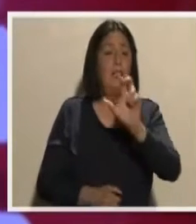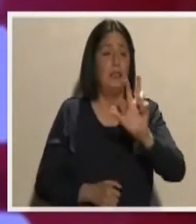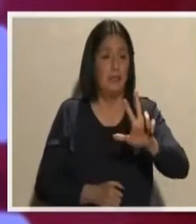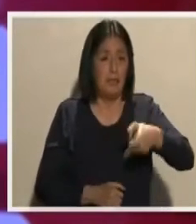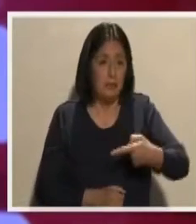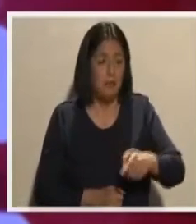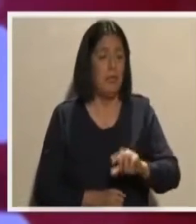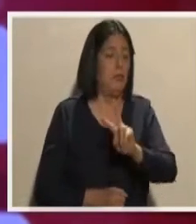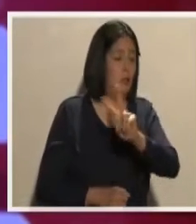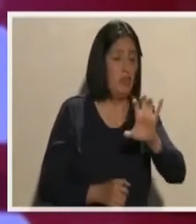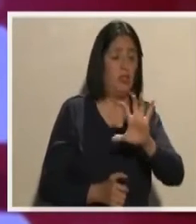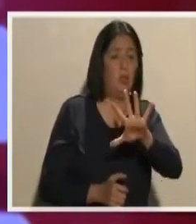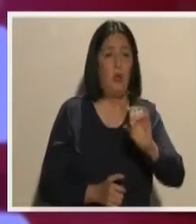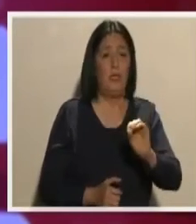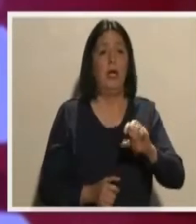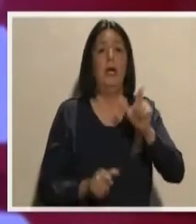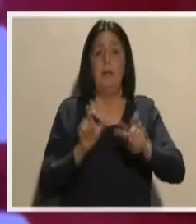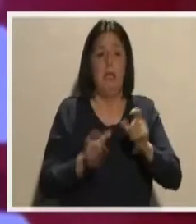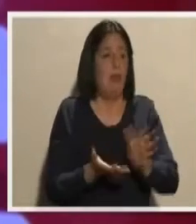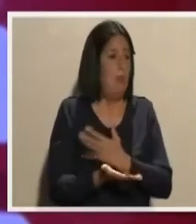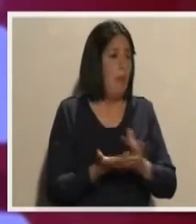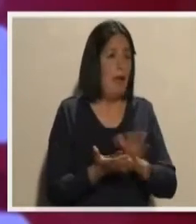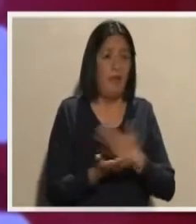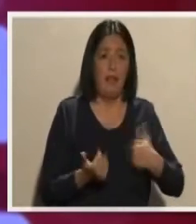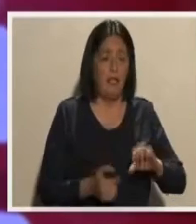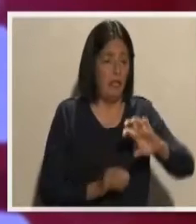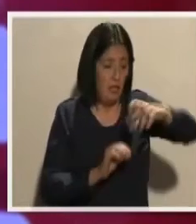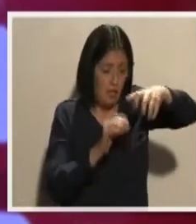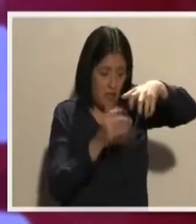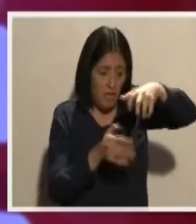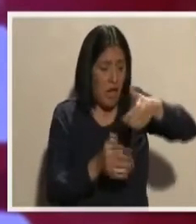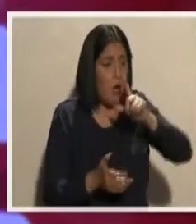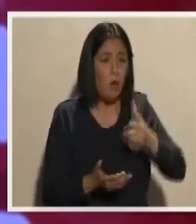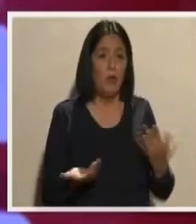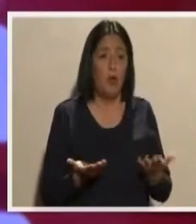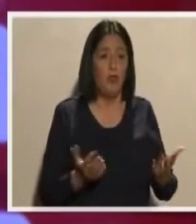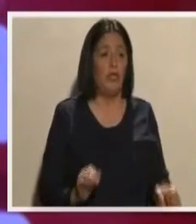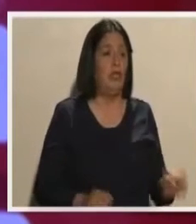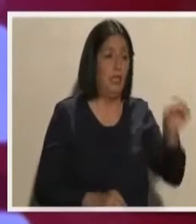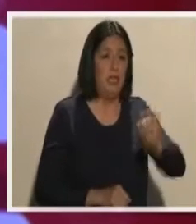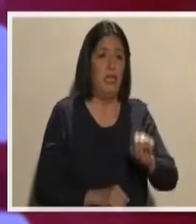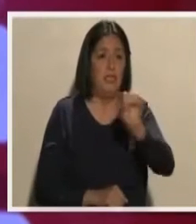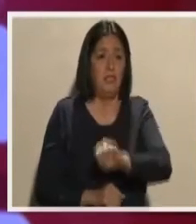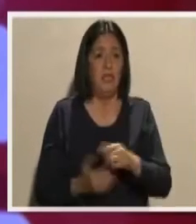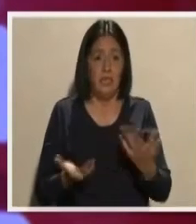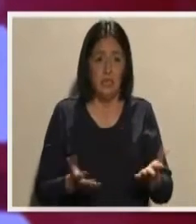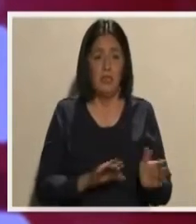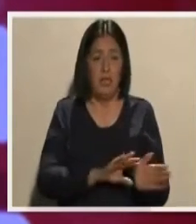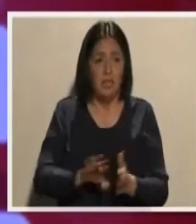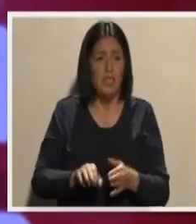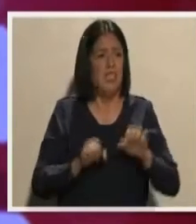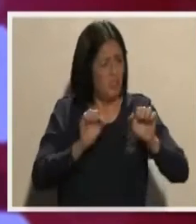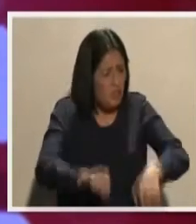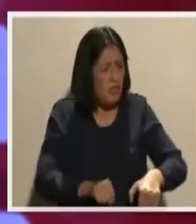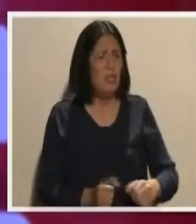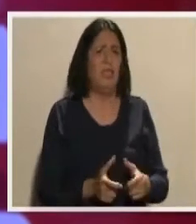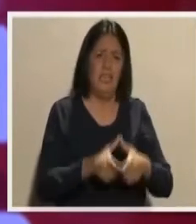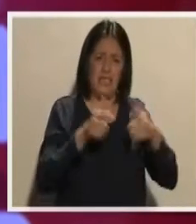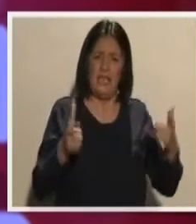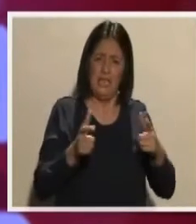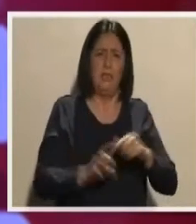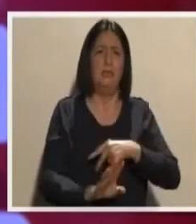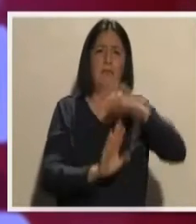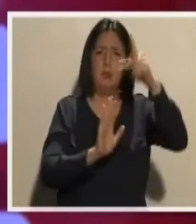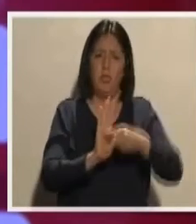3.350 personas que no tenían agua en los Andes del Perú. Tenemos que tener, eso sí, grandes proyectos.